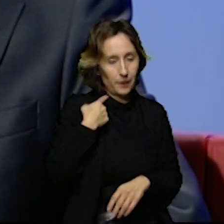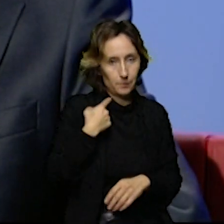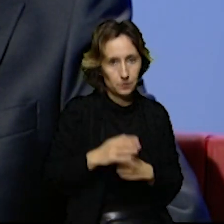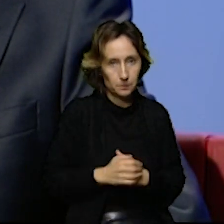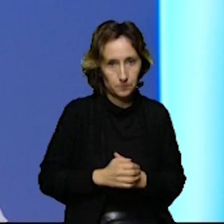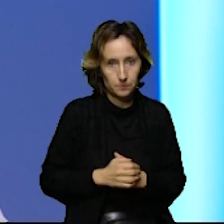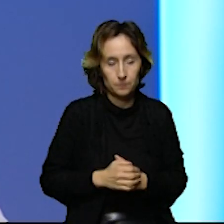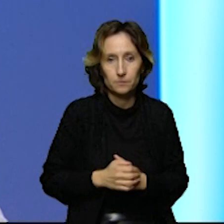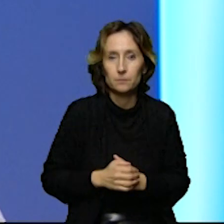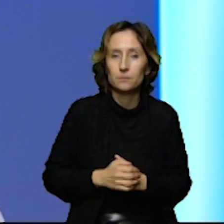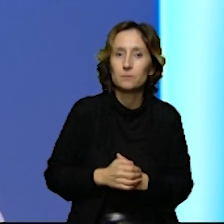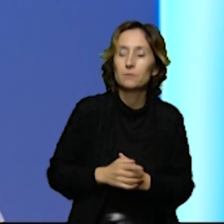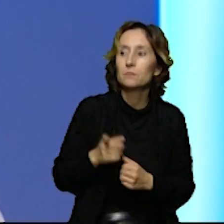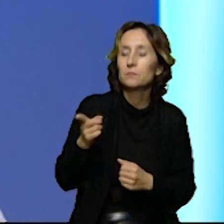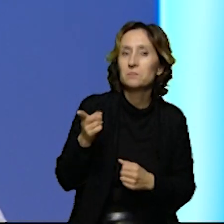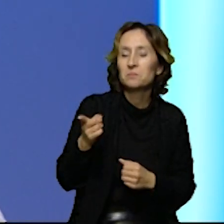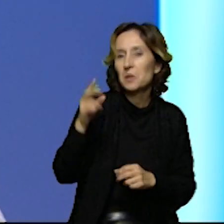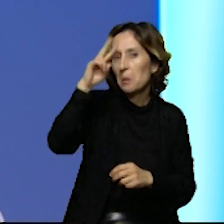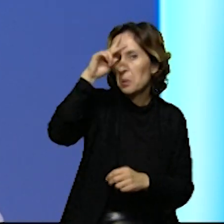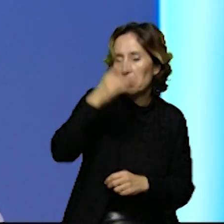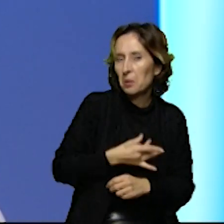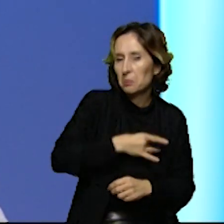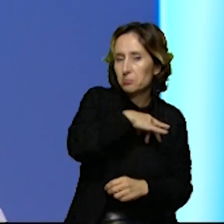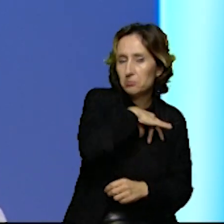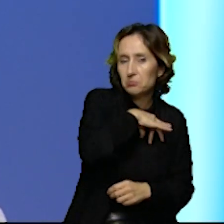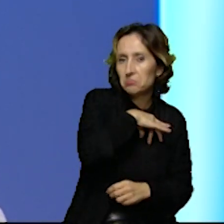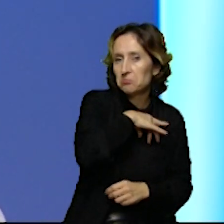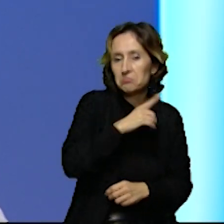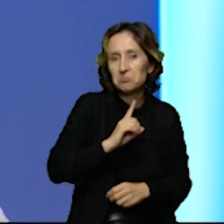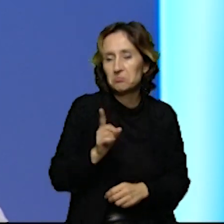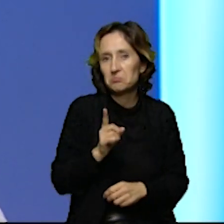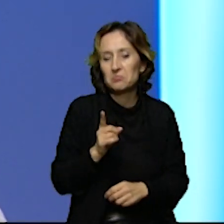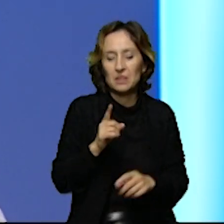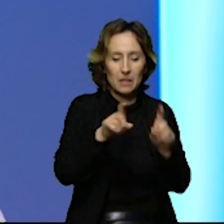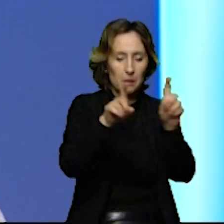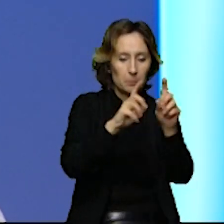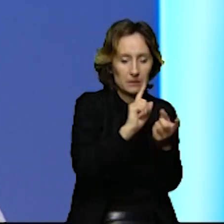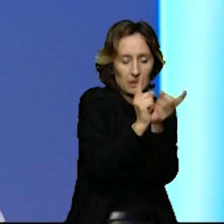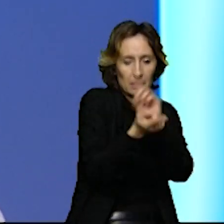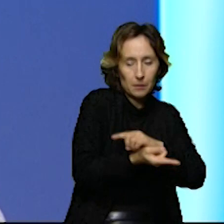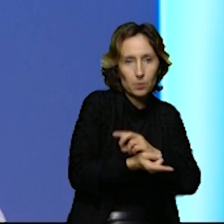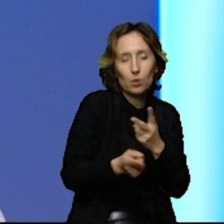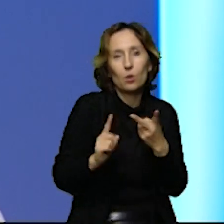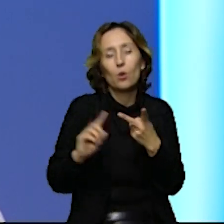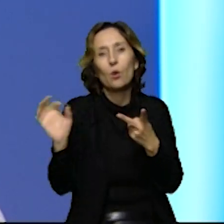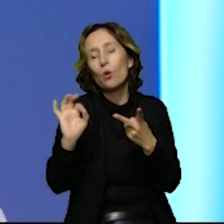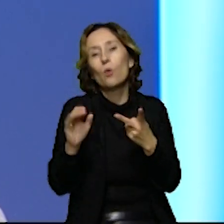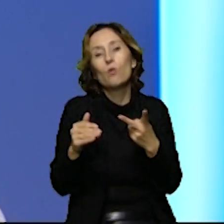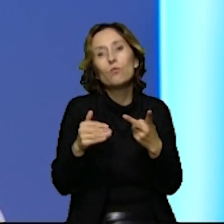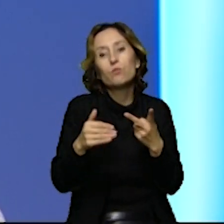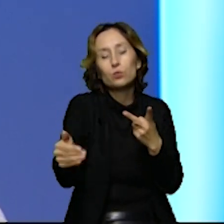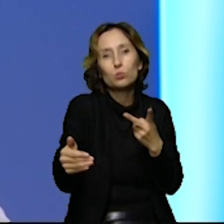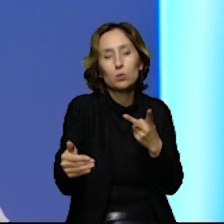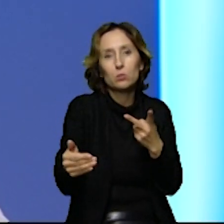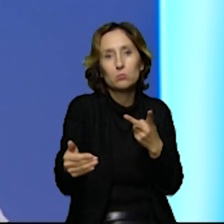le preocupa eso en exceso, ni la transformación de las empresas, ni lo que pueda ocurrir en un futuro